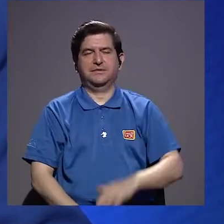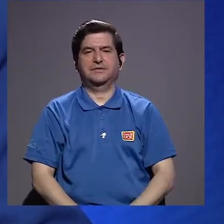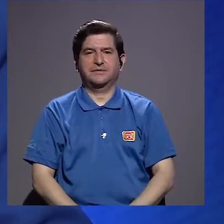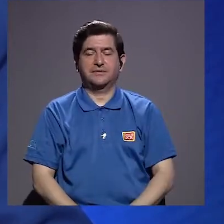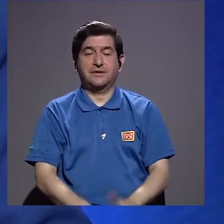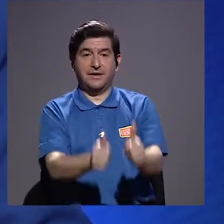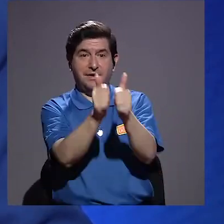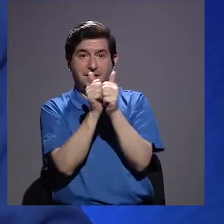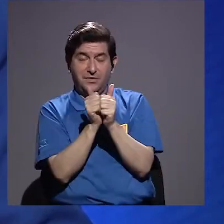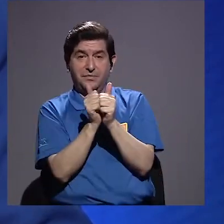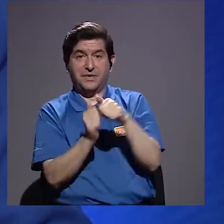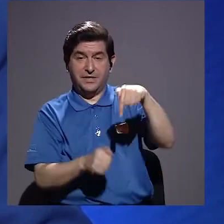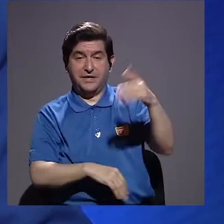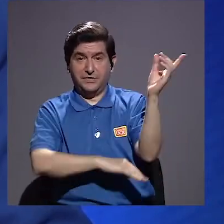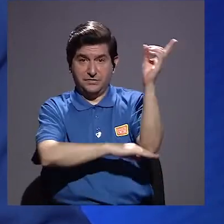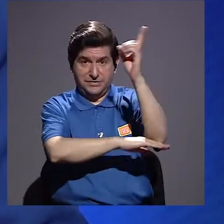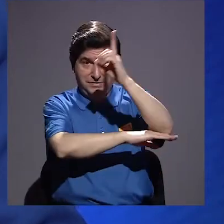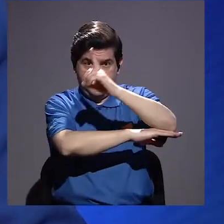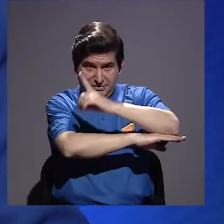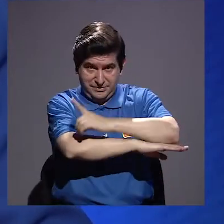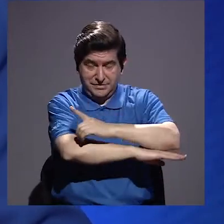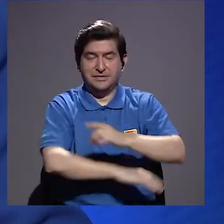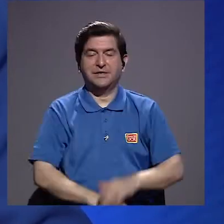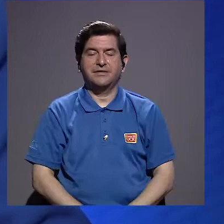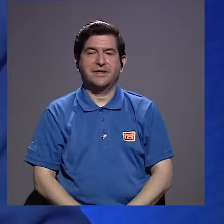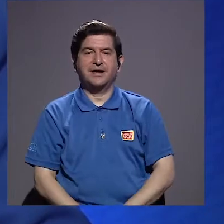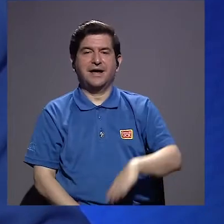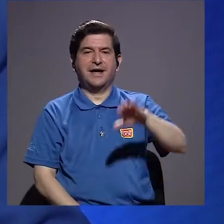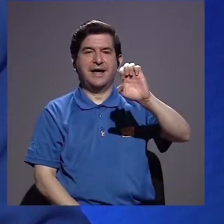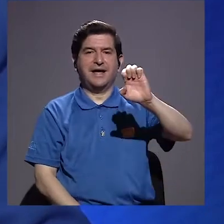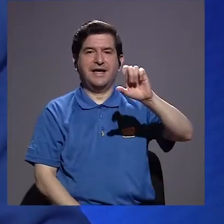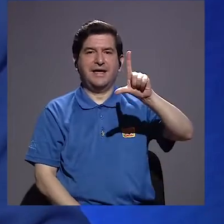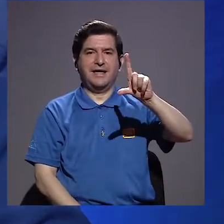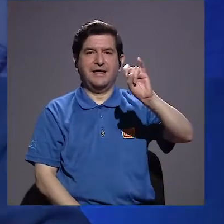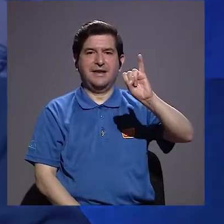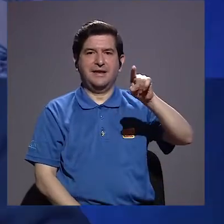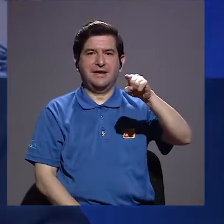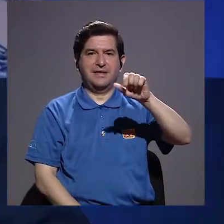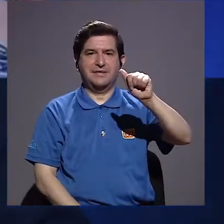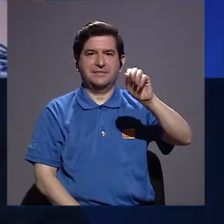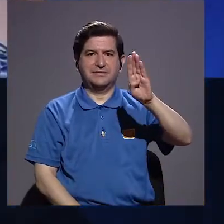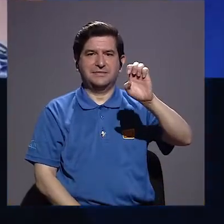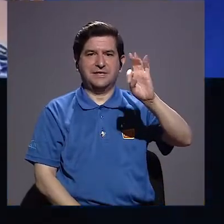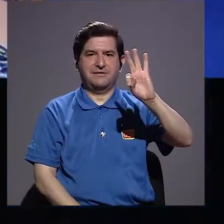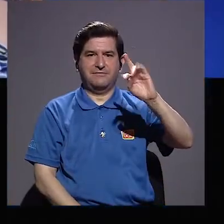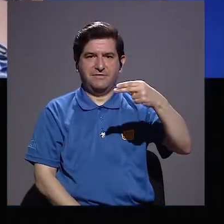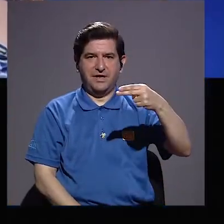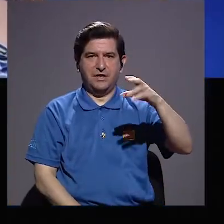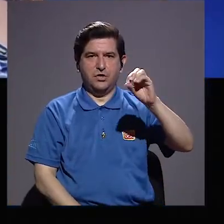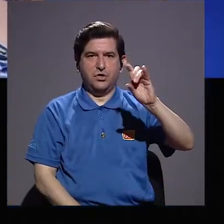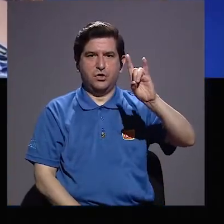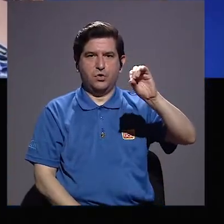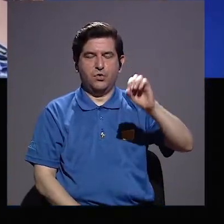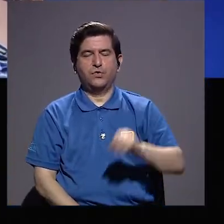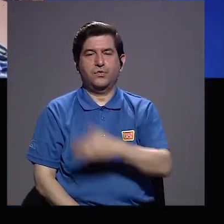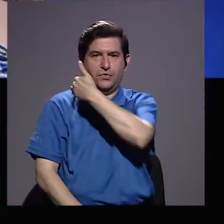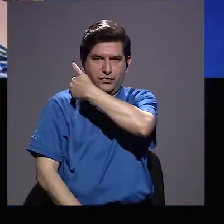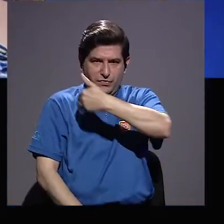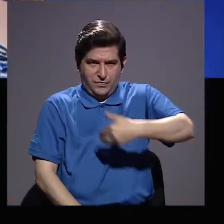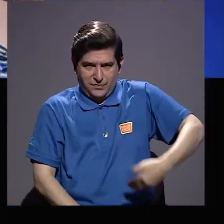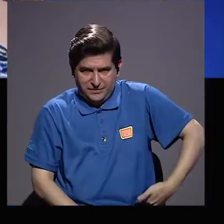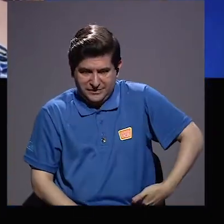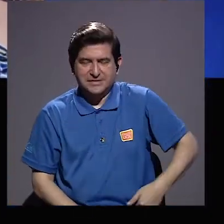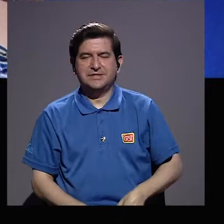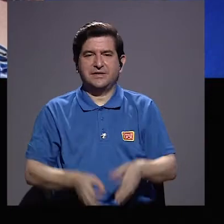Rica. Nos acompaña el día de hoy doña Elizabeth Odio Benito, presidenta de la Corte